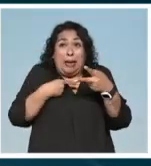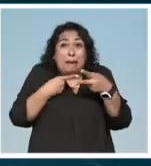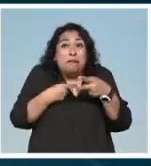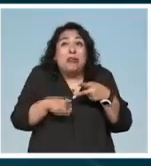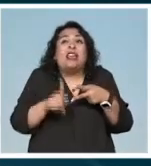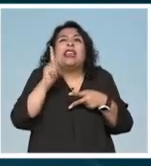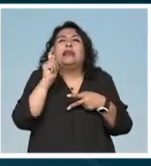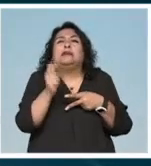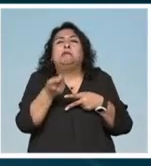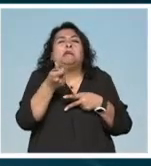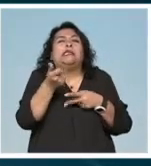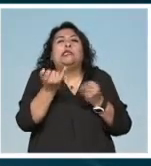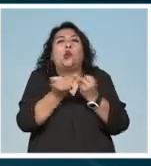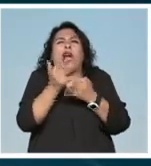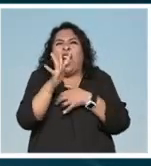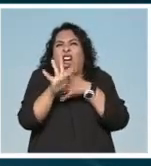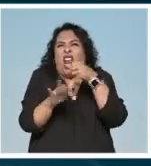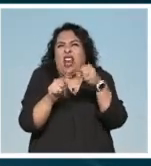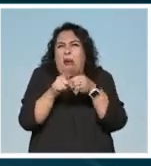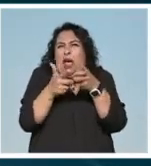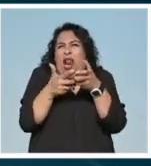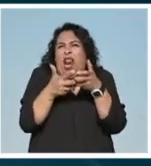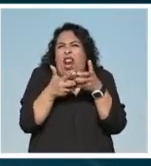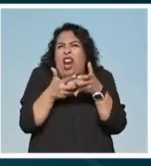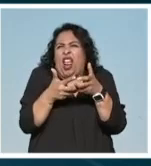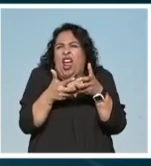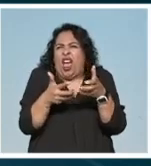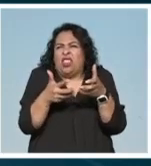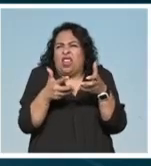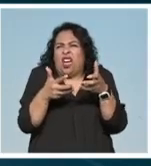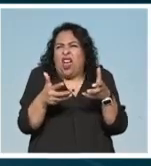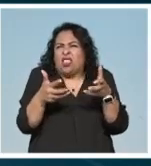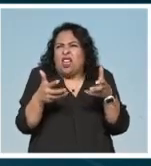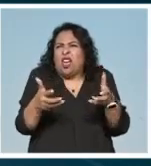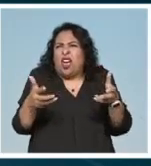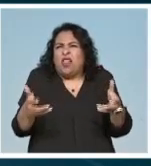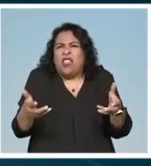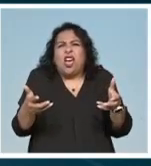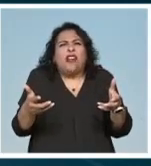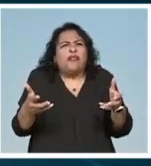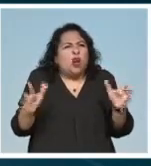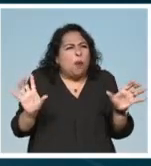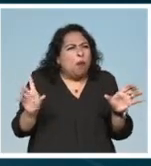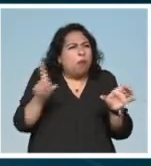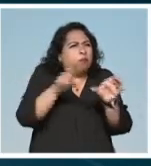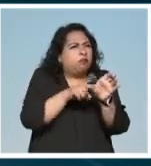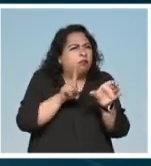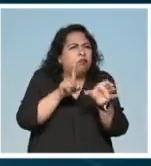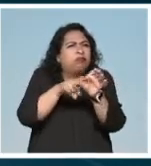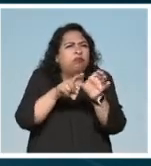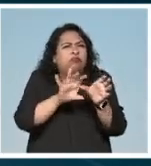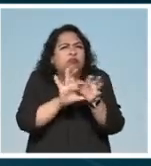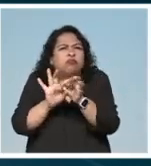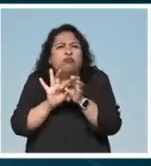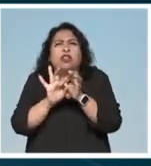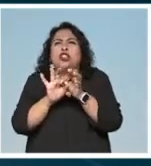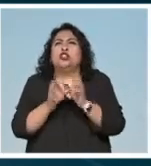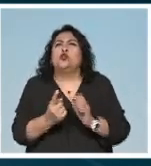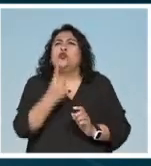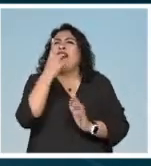un animalote. Se fue formando un organismo que ya se mueve solo. Hacemos una